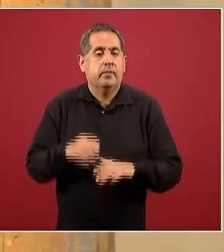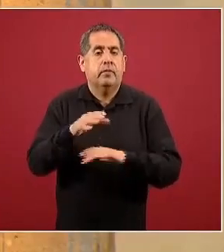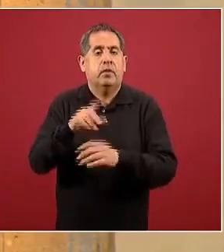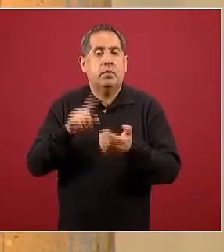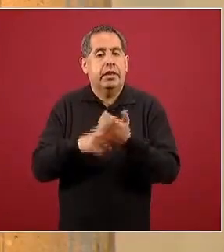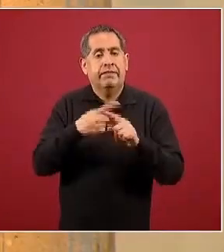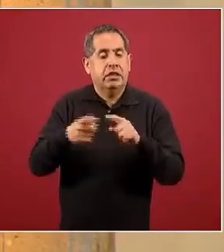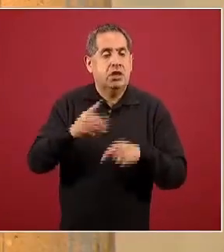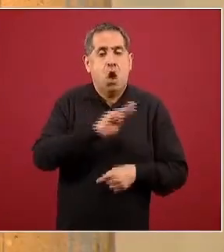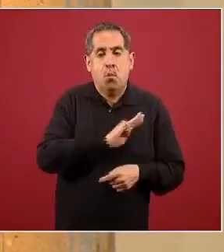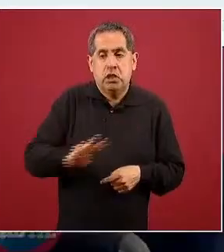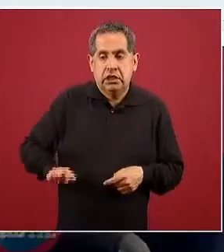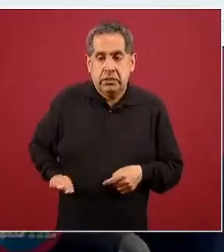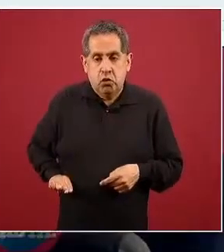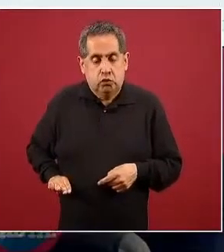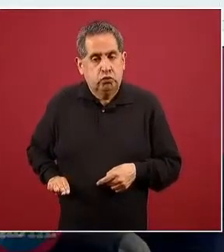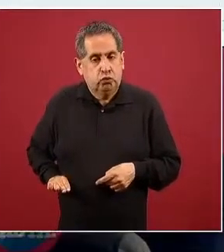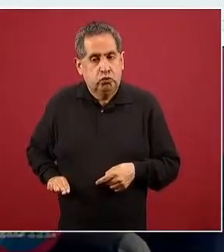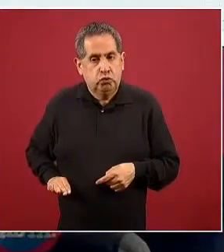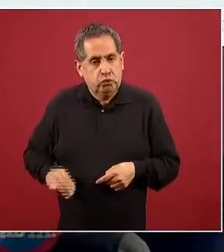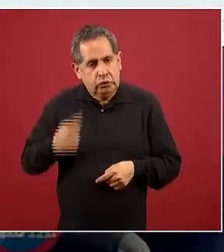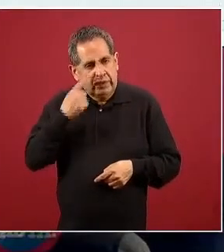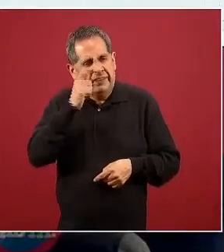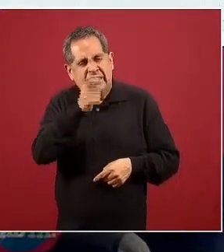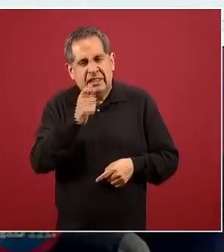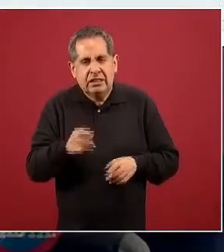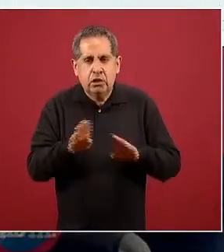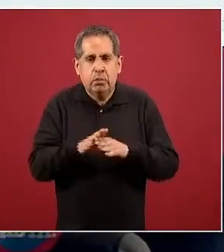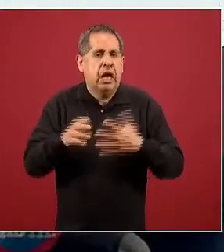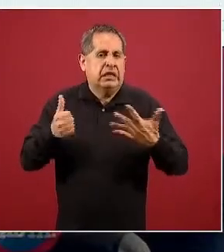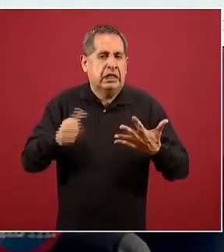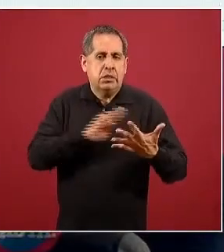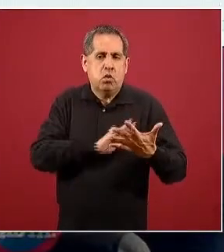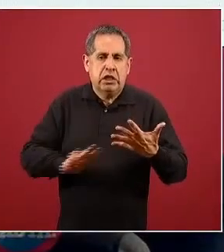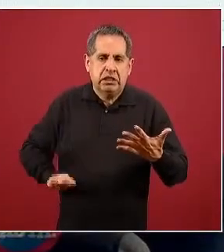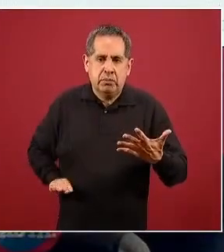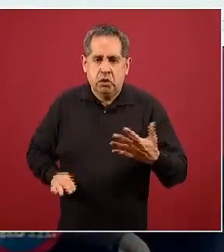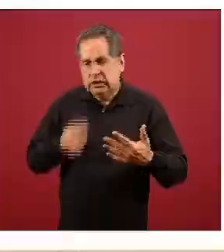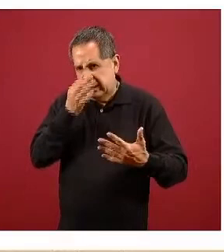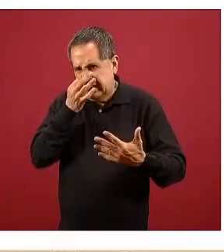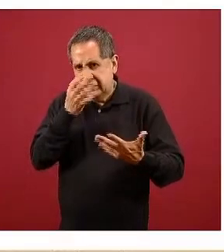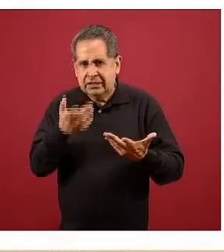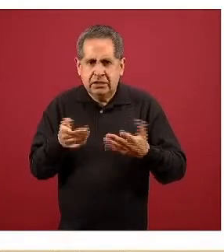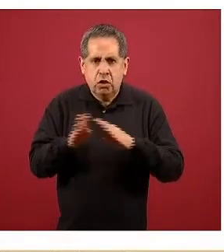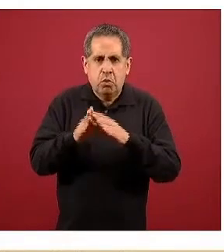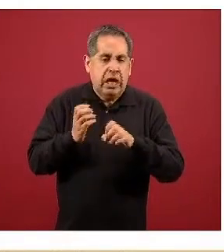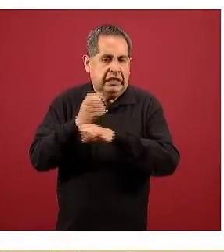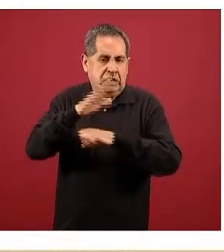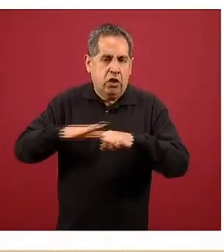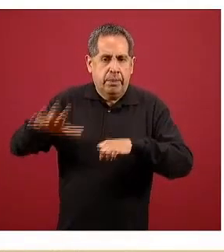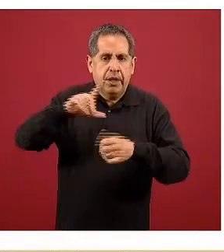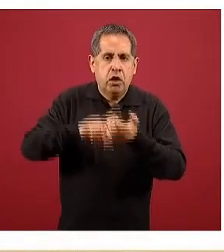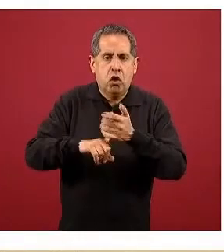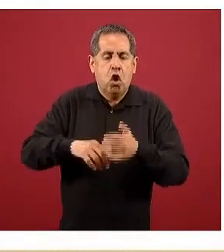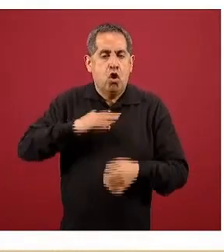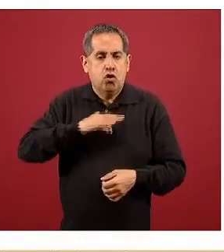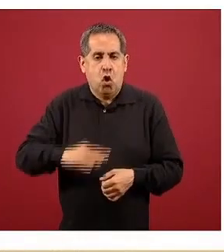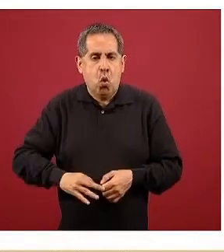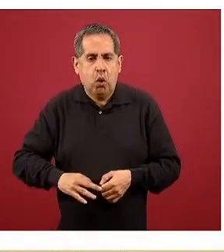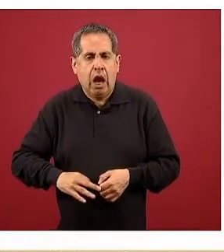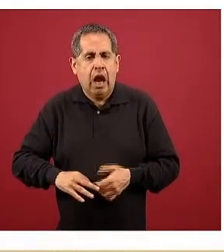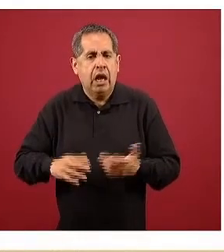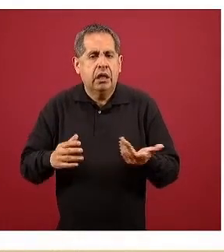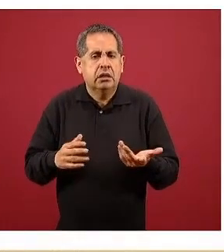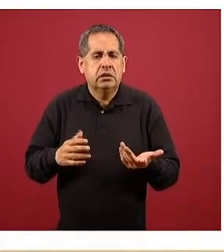Sobre los municipios de este estado que estamos observando aquí, tenemos 6 municipios nada más de todo el Estado de México: Toluca